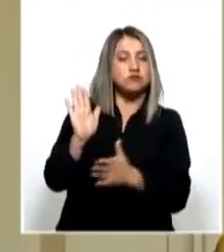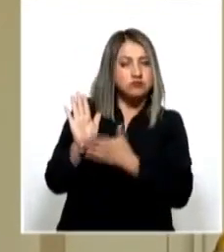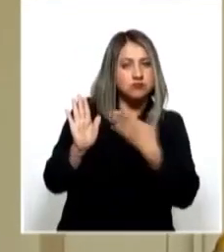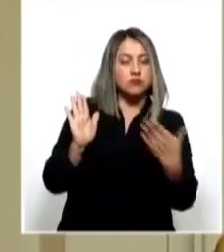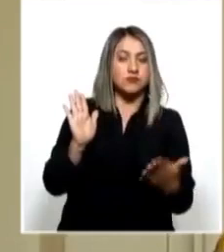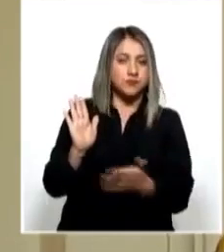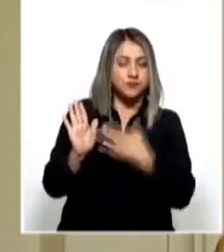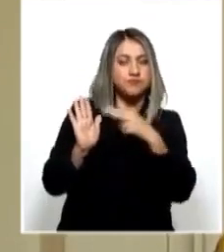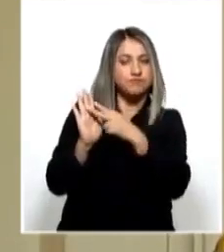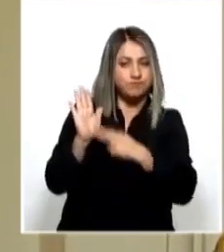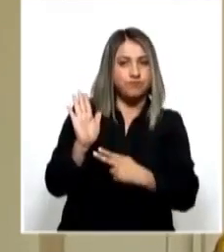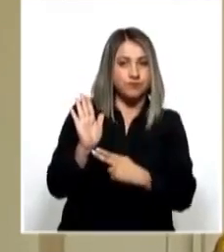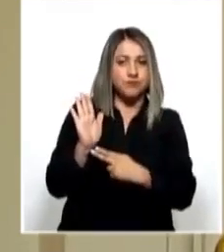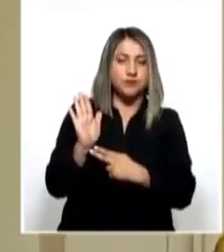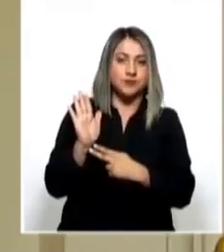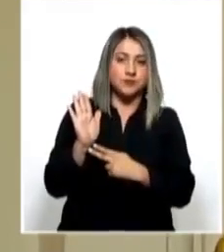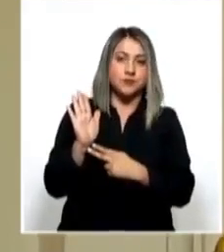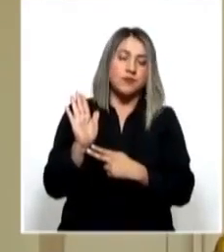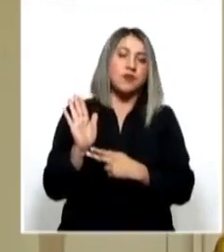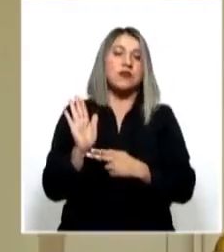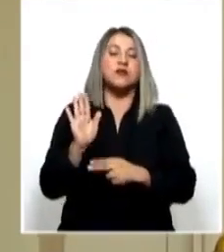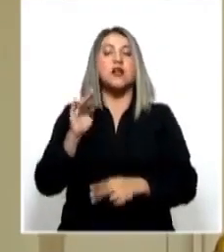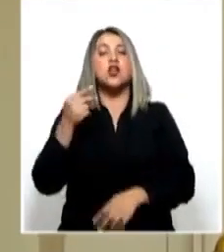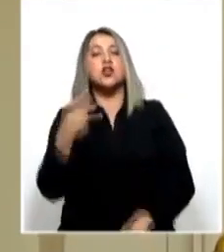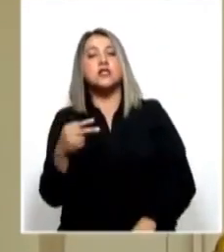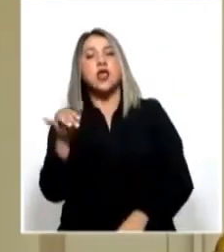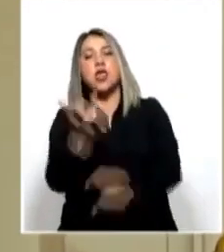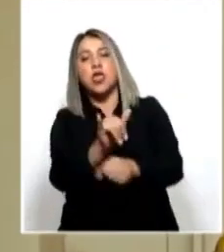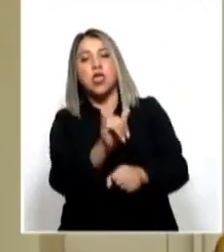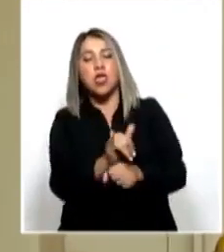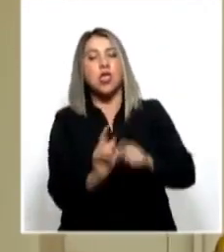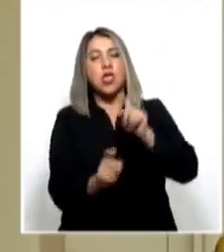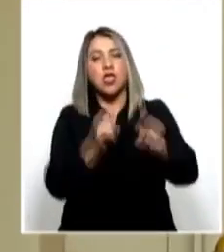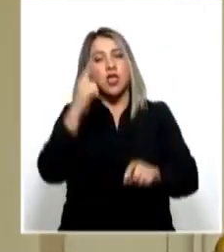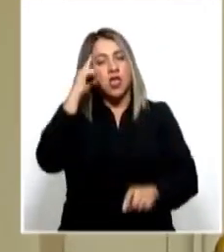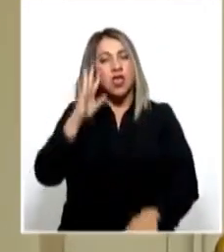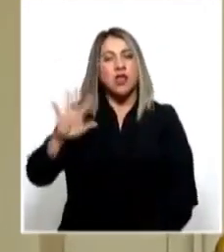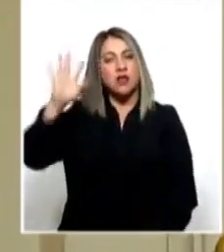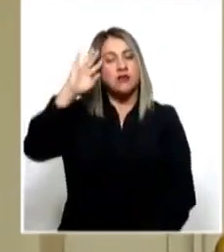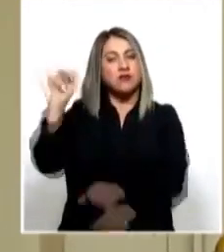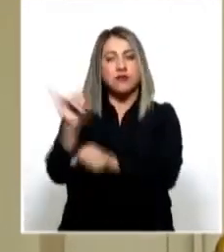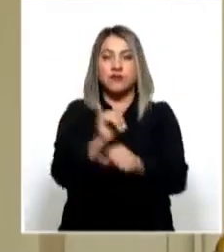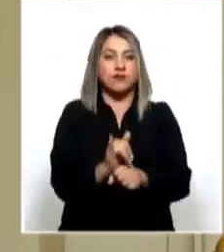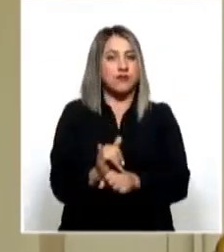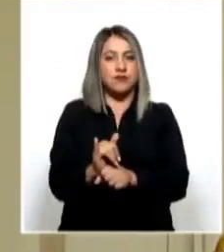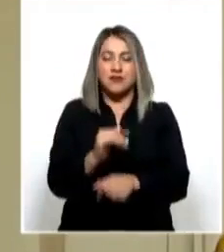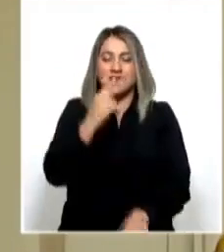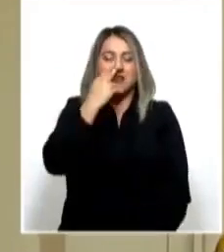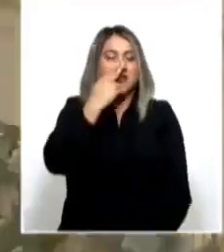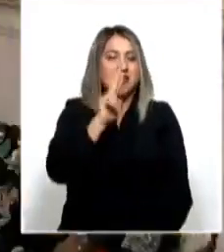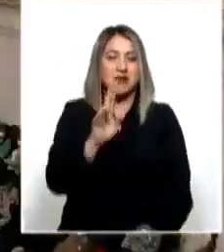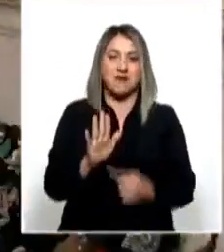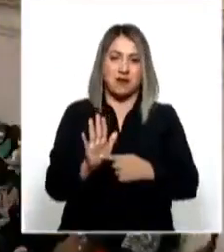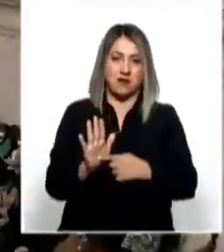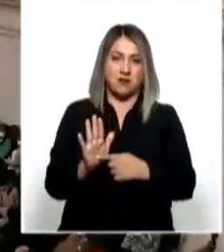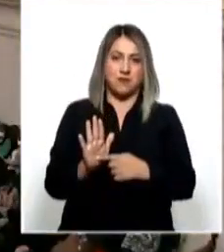mas no sobre falsedades, distorsiones o interpretaciones catastrofistas ajenas a la realidad.